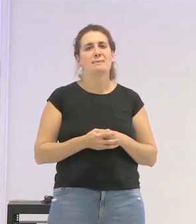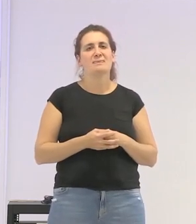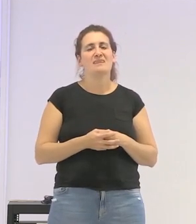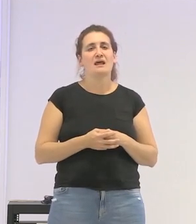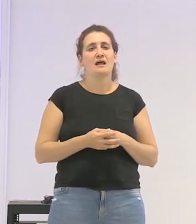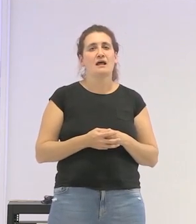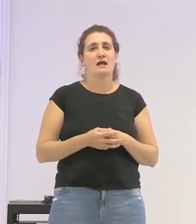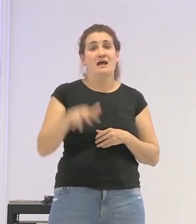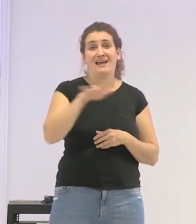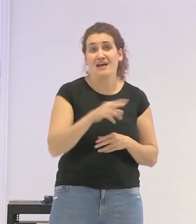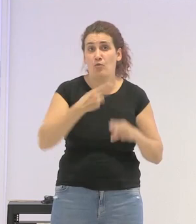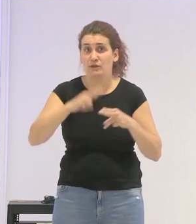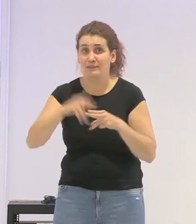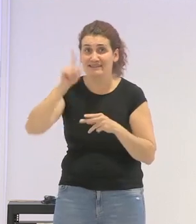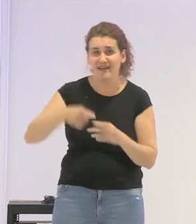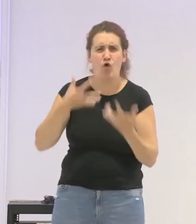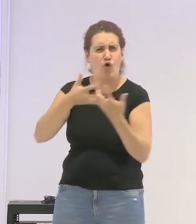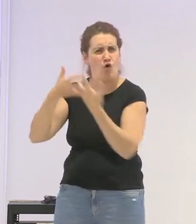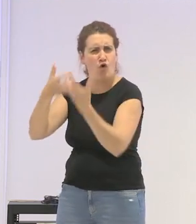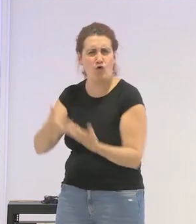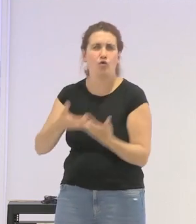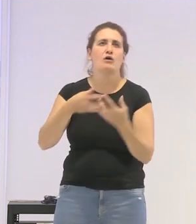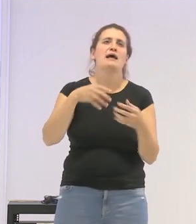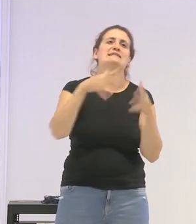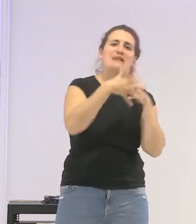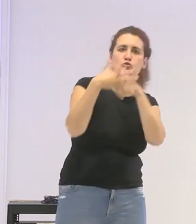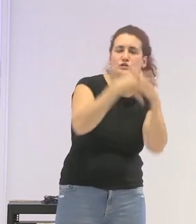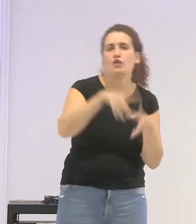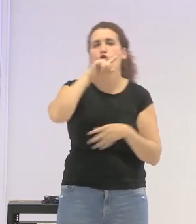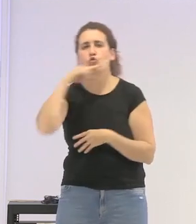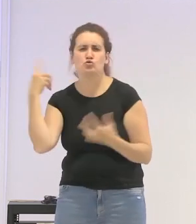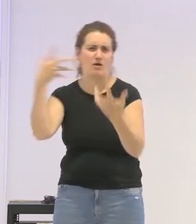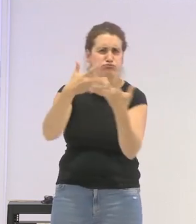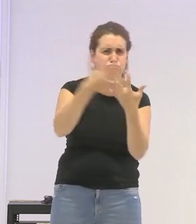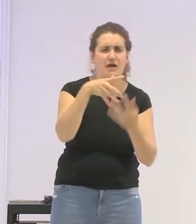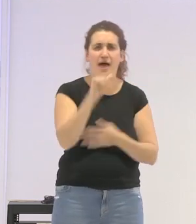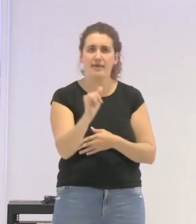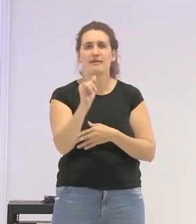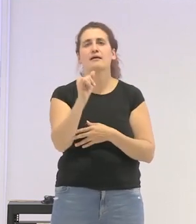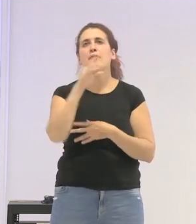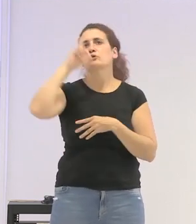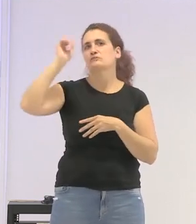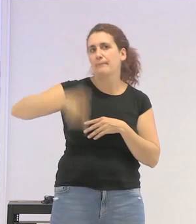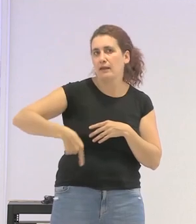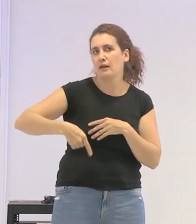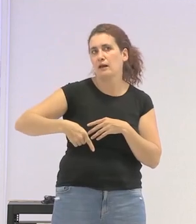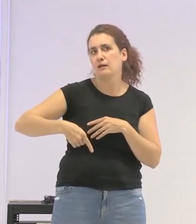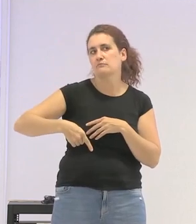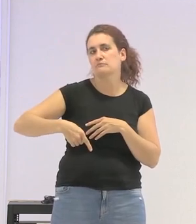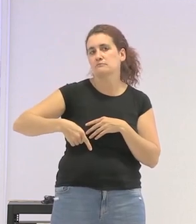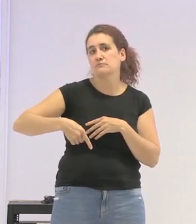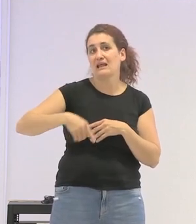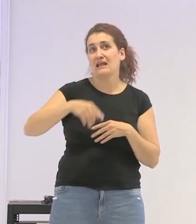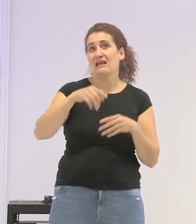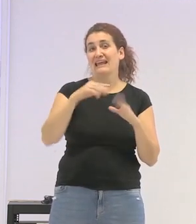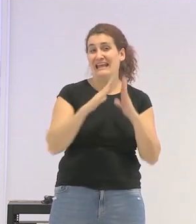Geopolíticamente también hay muchos conflictos entre Estados Unidos, Rusia, etcétera, pero luego hay confluencias entre estas